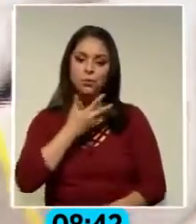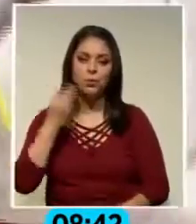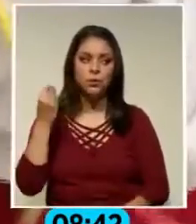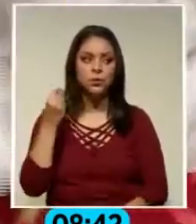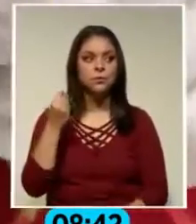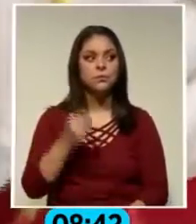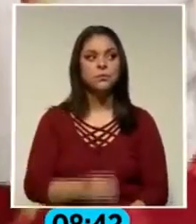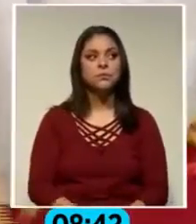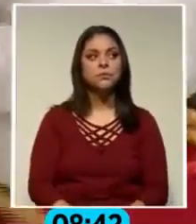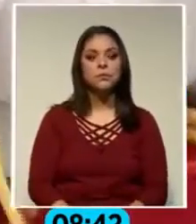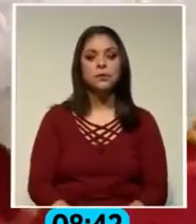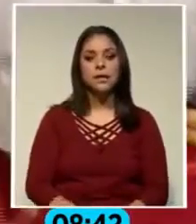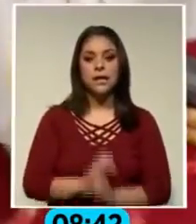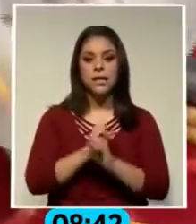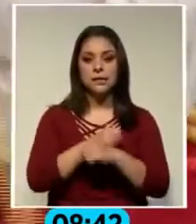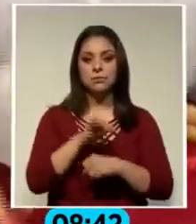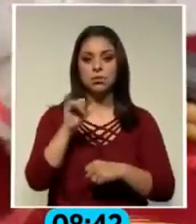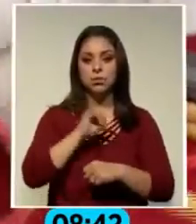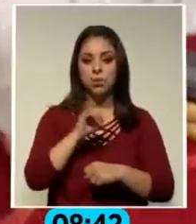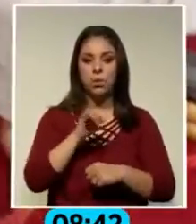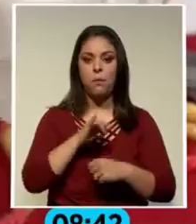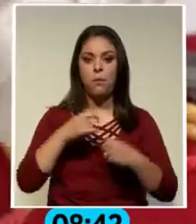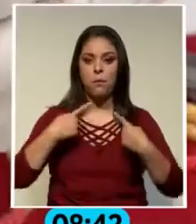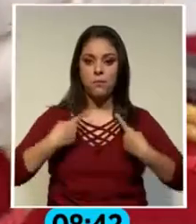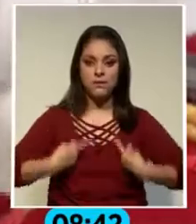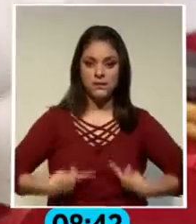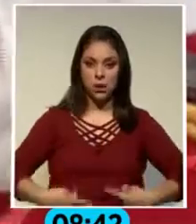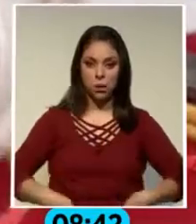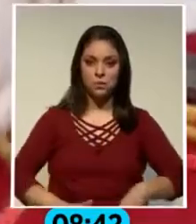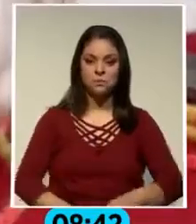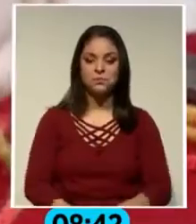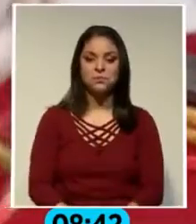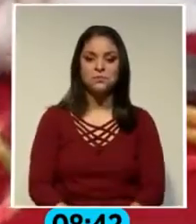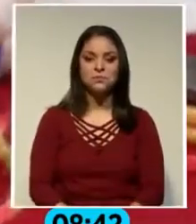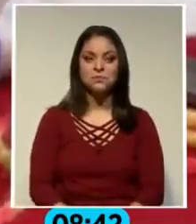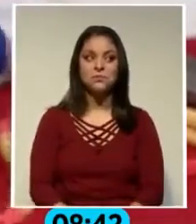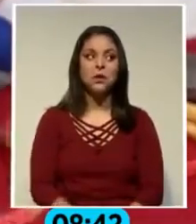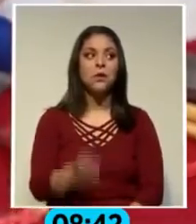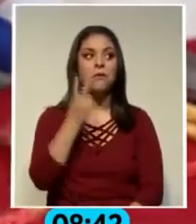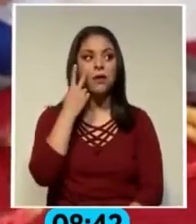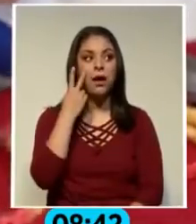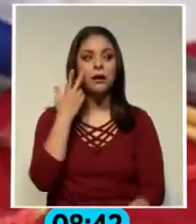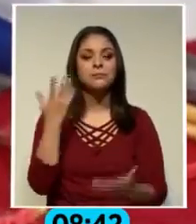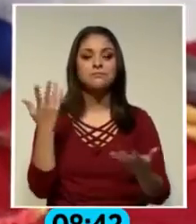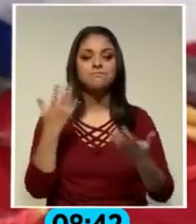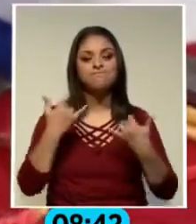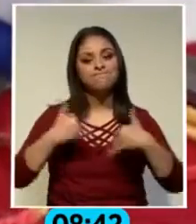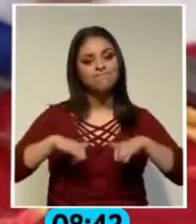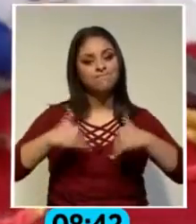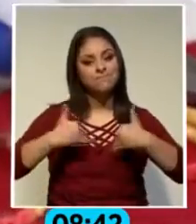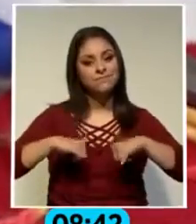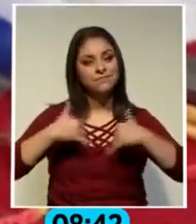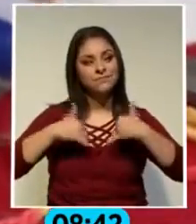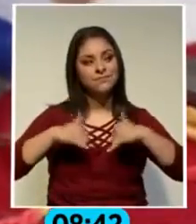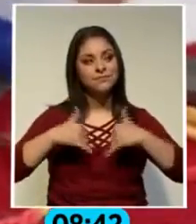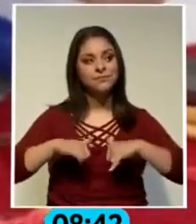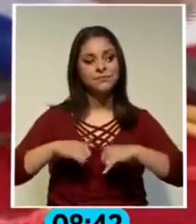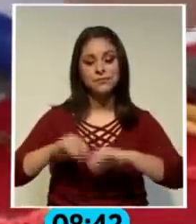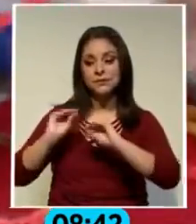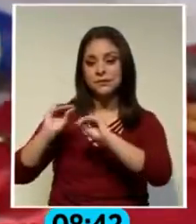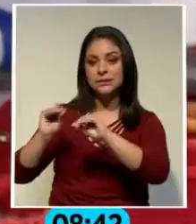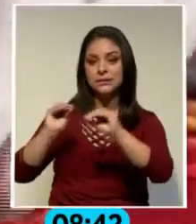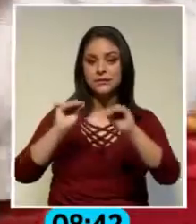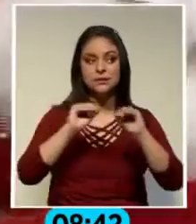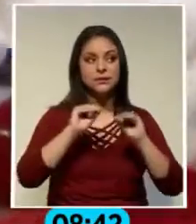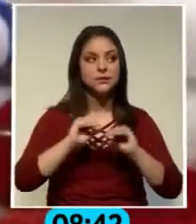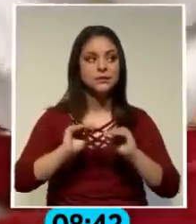un vestidito, ¿verdad? Ajá. Pero vea que jugando les enseñamos, les enseñamos a